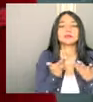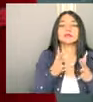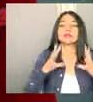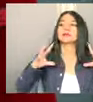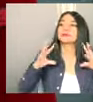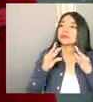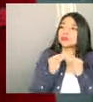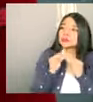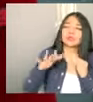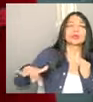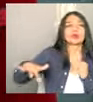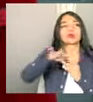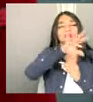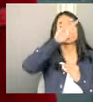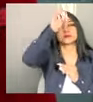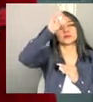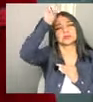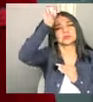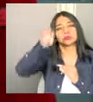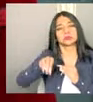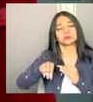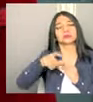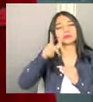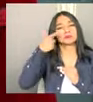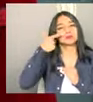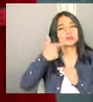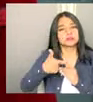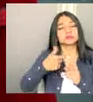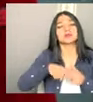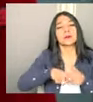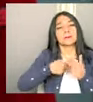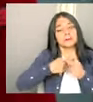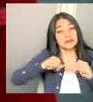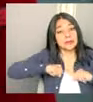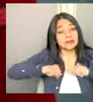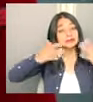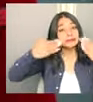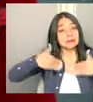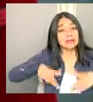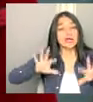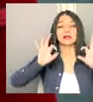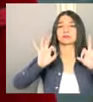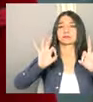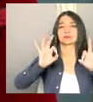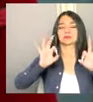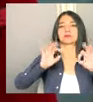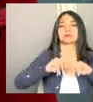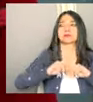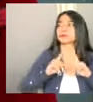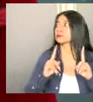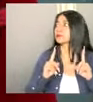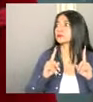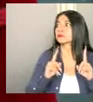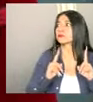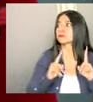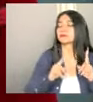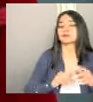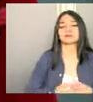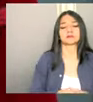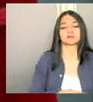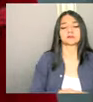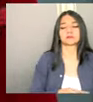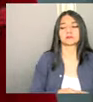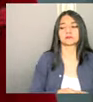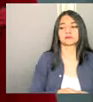recaudo en el metro y está prevista esta operación ya pagada. Lo que tenemos que definir,